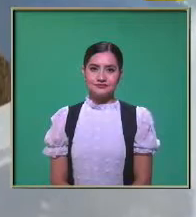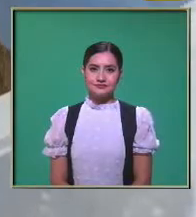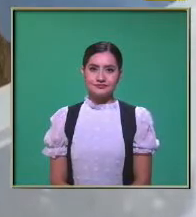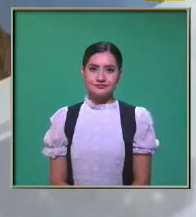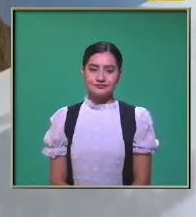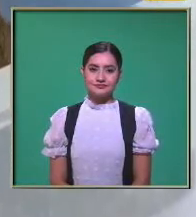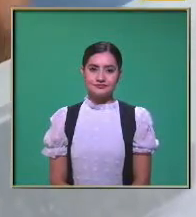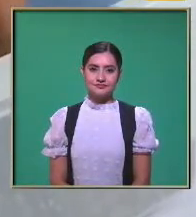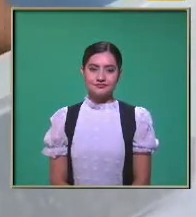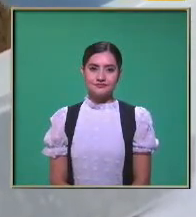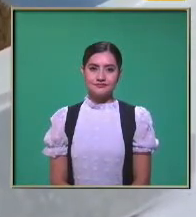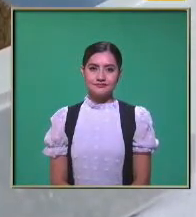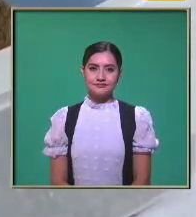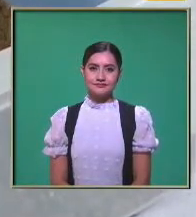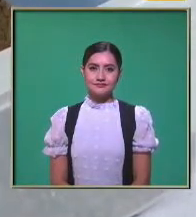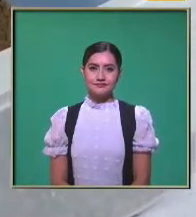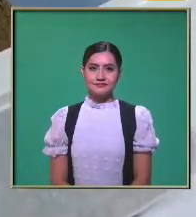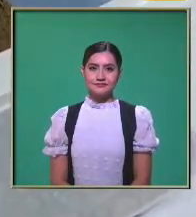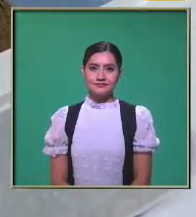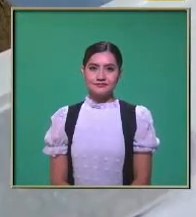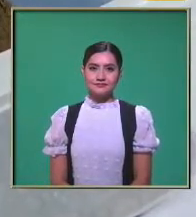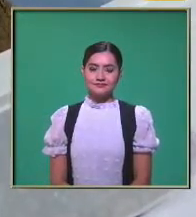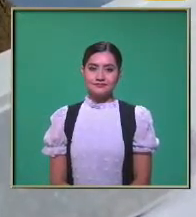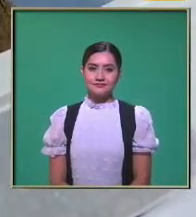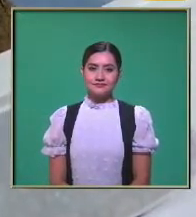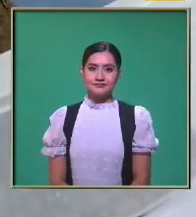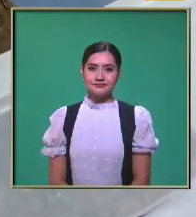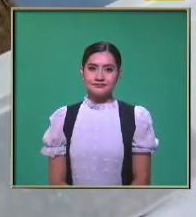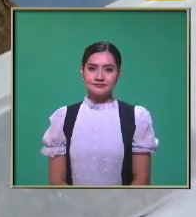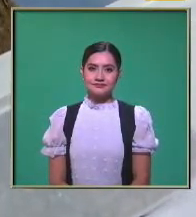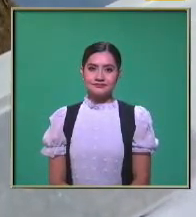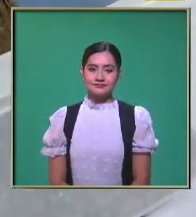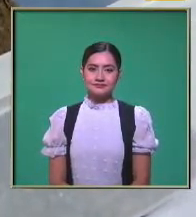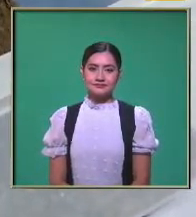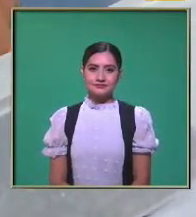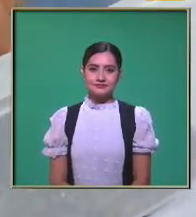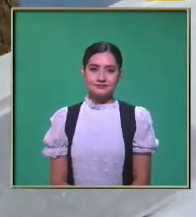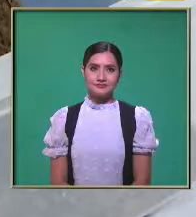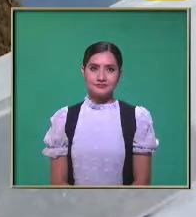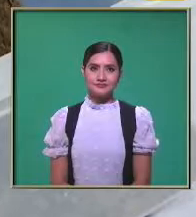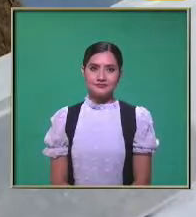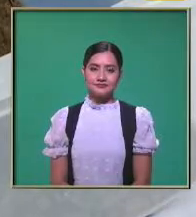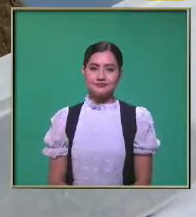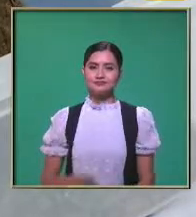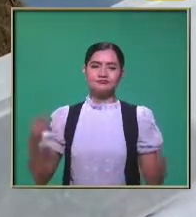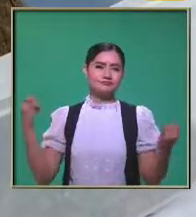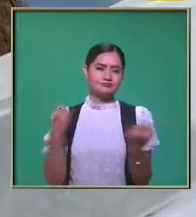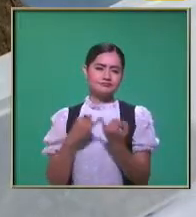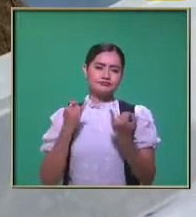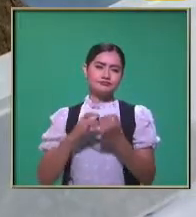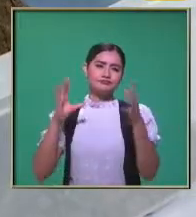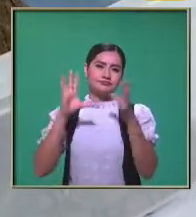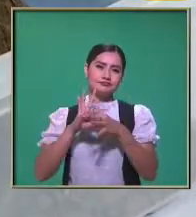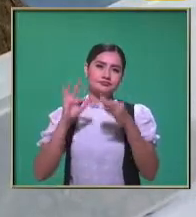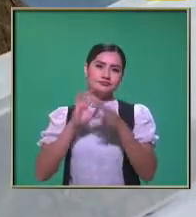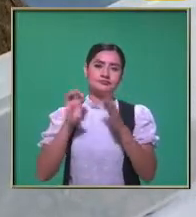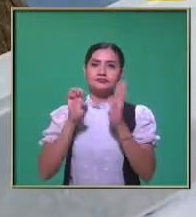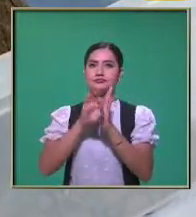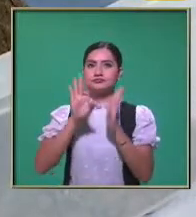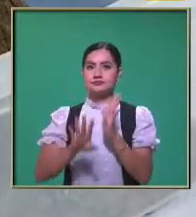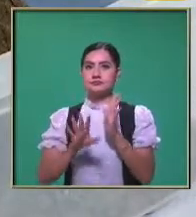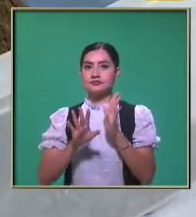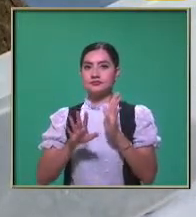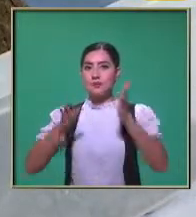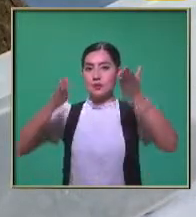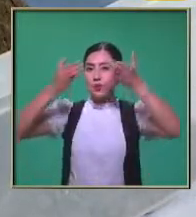el objeto. Así es, mira, hacemos una montañita encima del objeto y a lo mejor platicábamos que a lo mejor podemos hasta inclusive taparlos los ojos. ¿Para